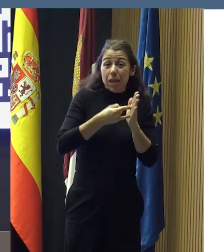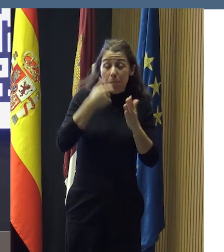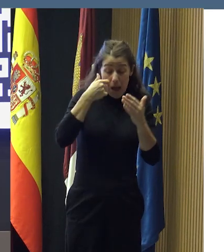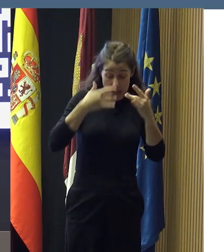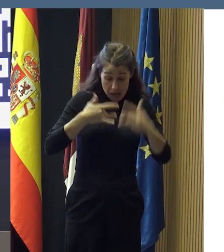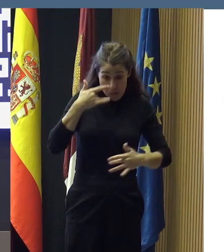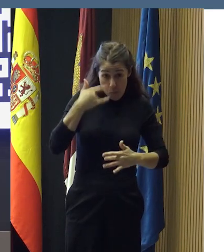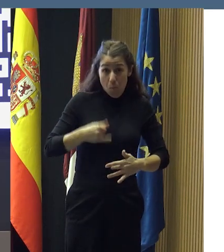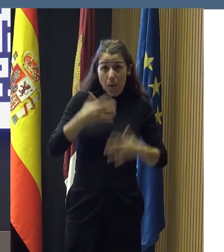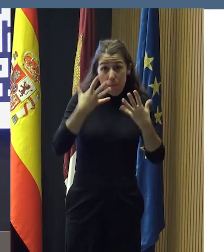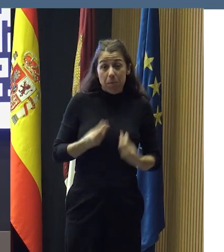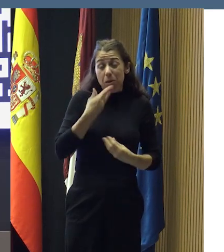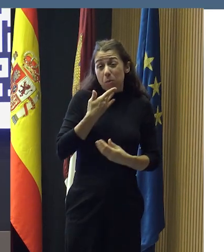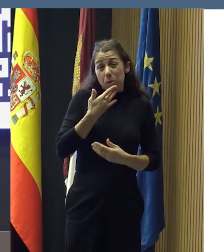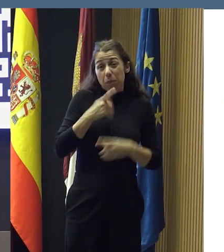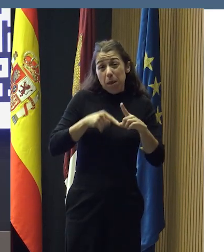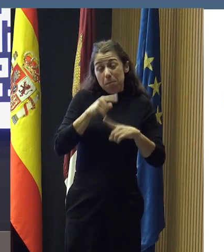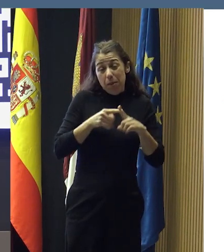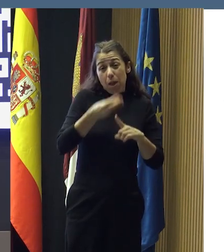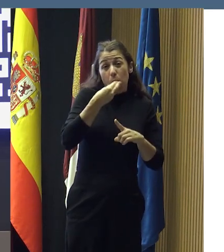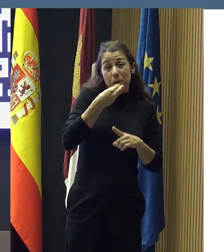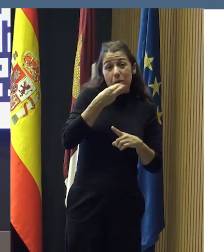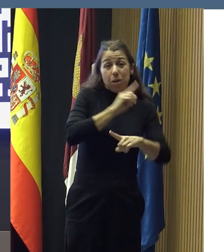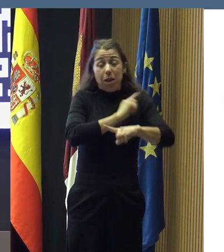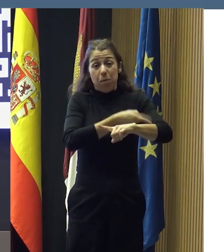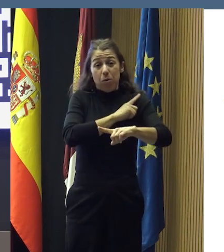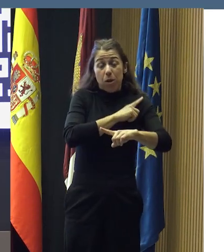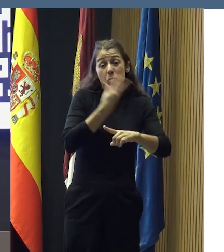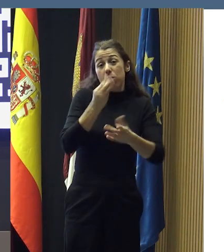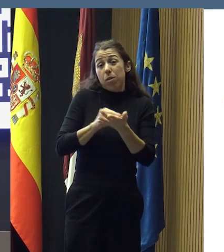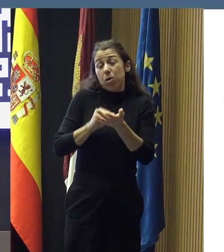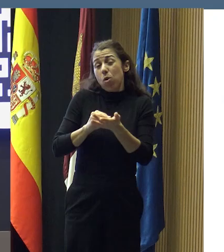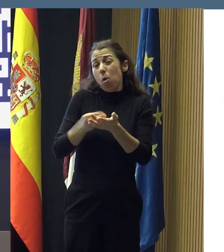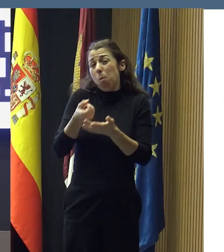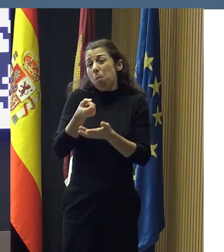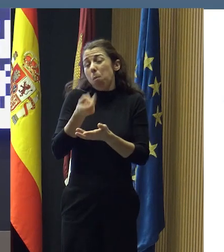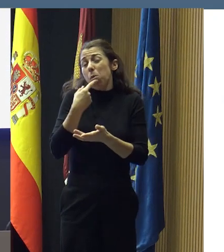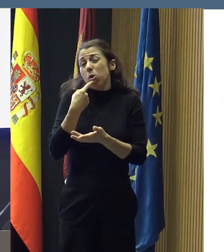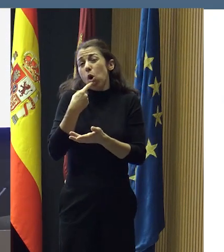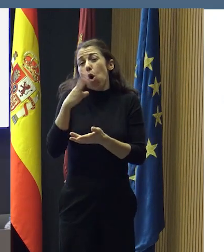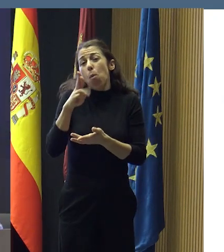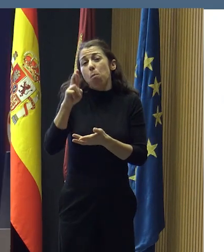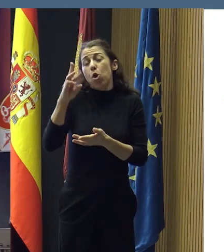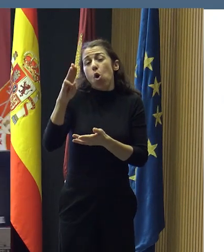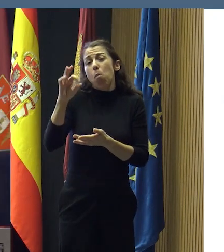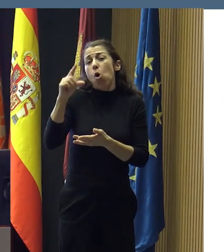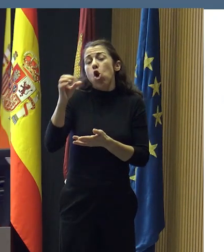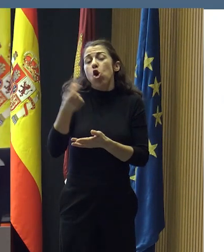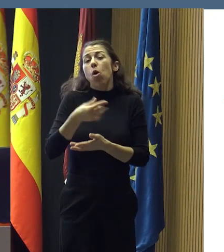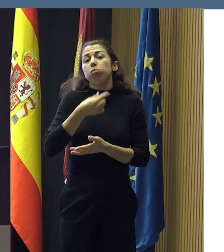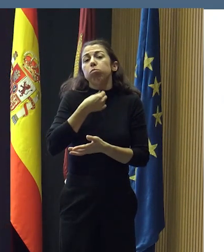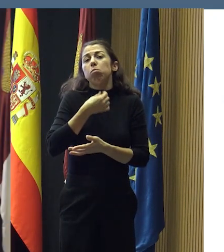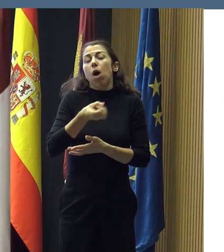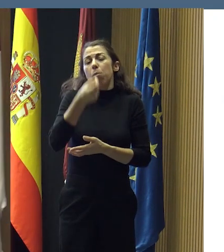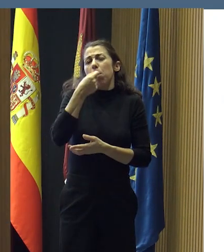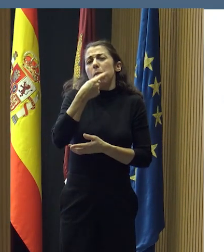Entonces, que nuestro sistema inmune esté más fuerte va a depender de la dieta y del ejercicio. Mucha gente que me dice, me he tomado propóleo o jalea real para... Muy bien,